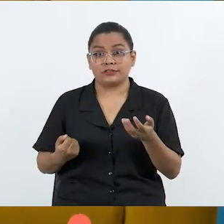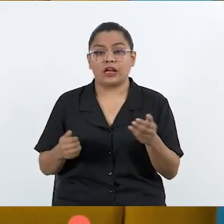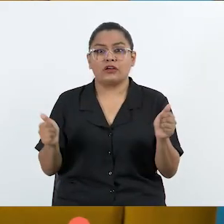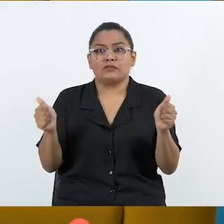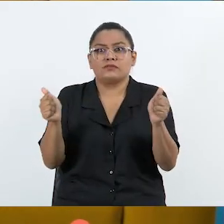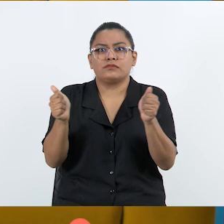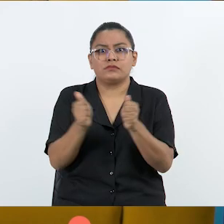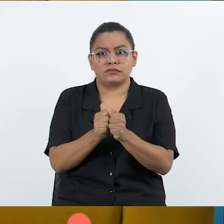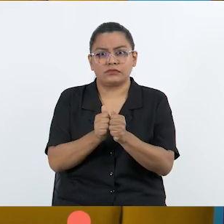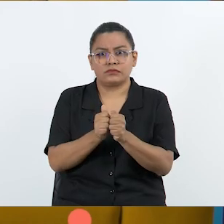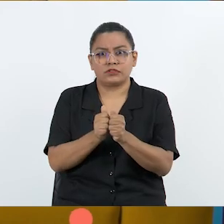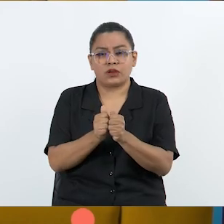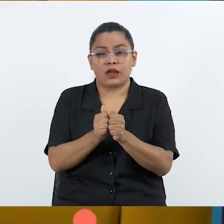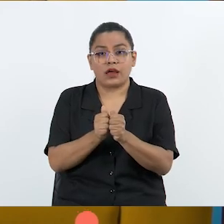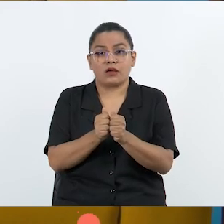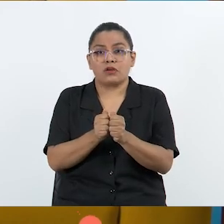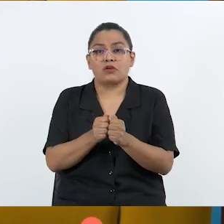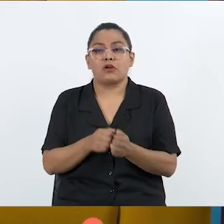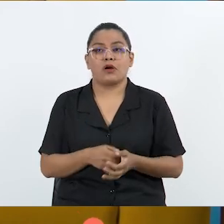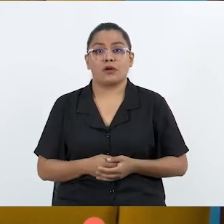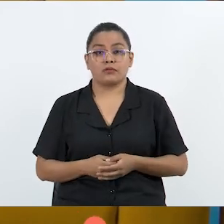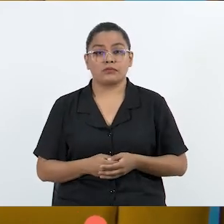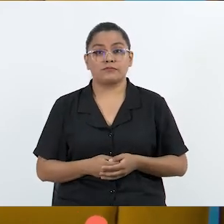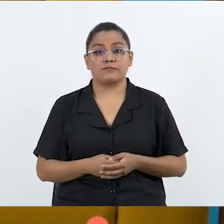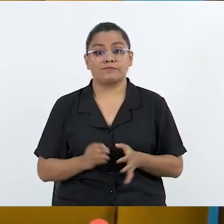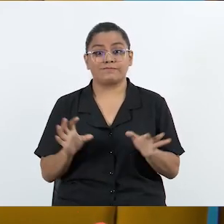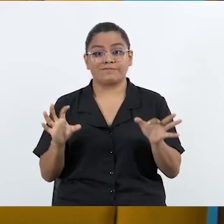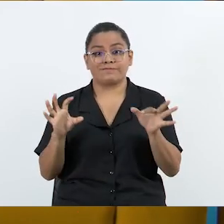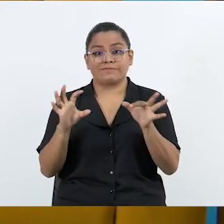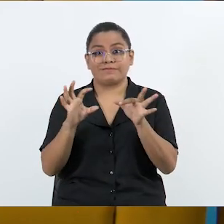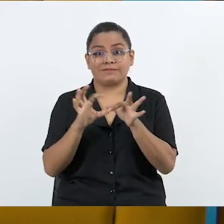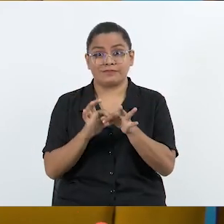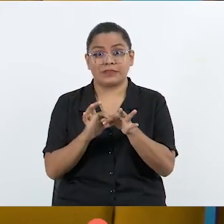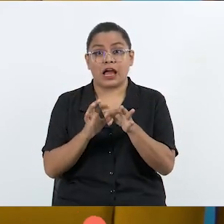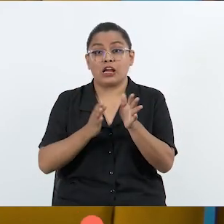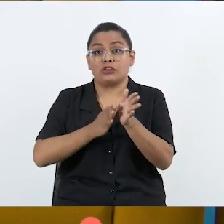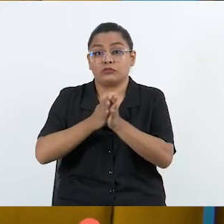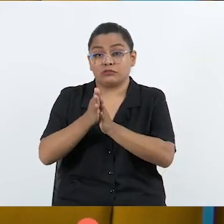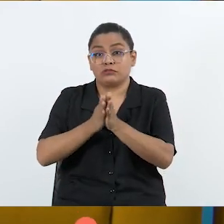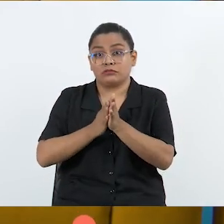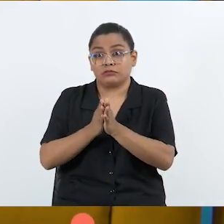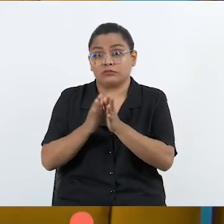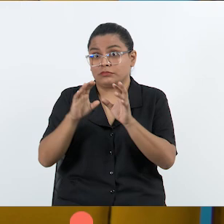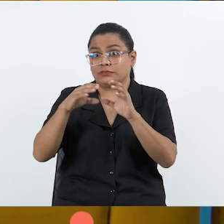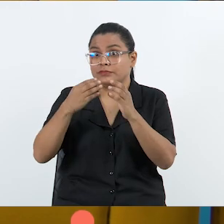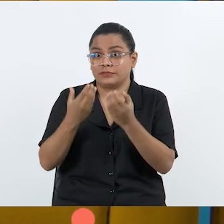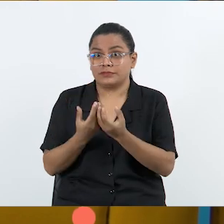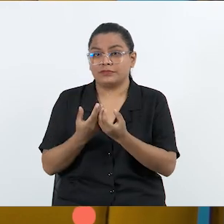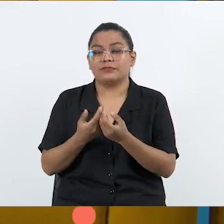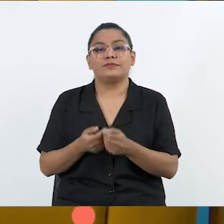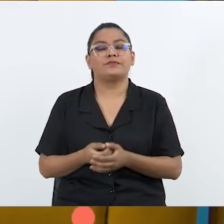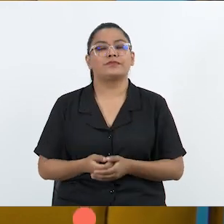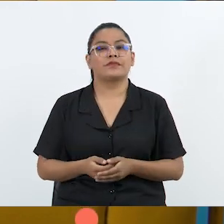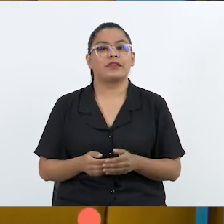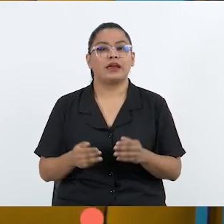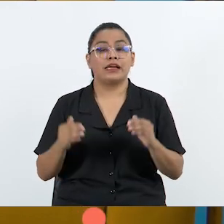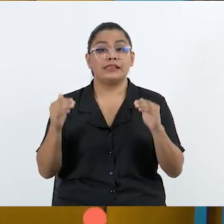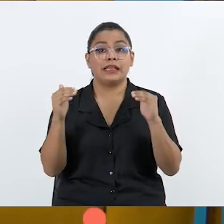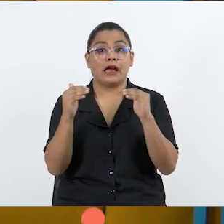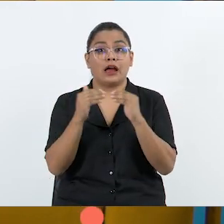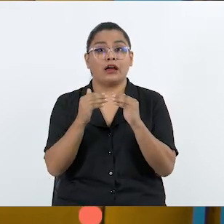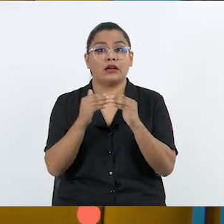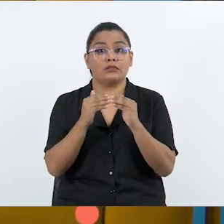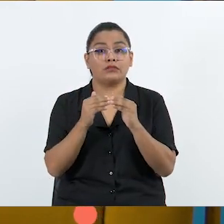estudiantes y conjuntamente este elemento tiene que vincularse a sus propios intereses.